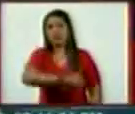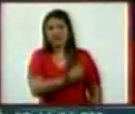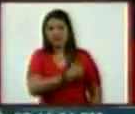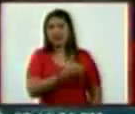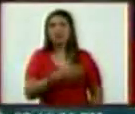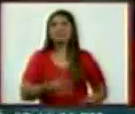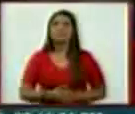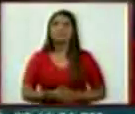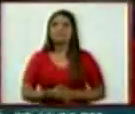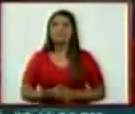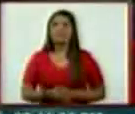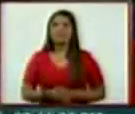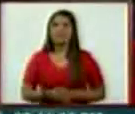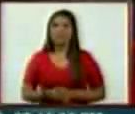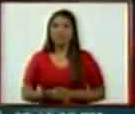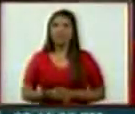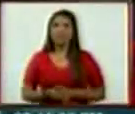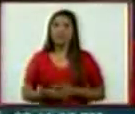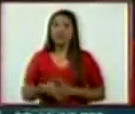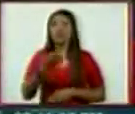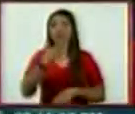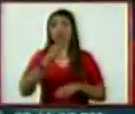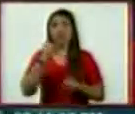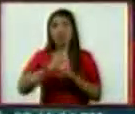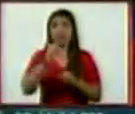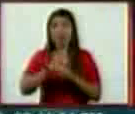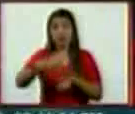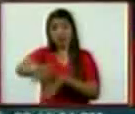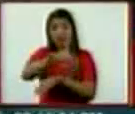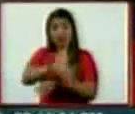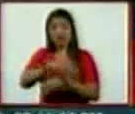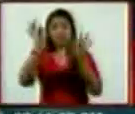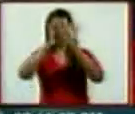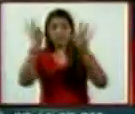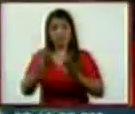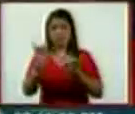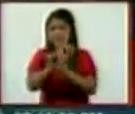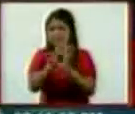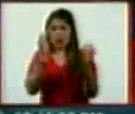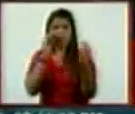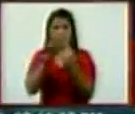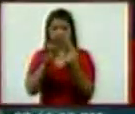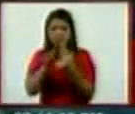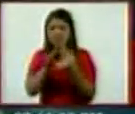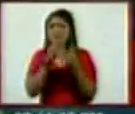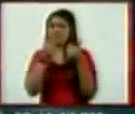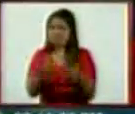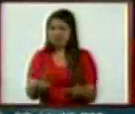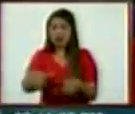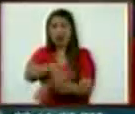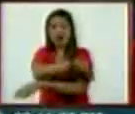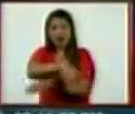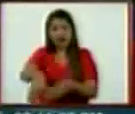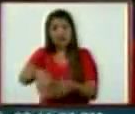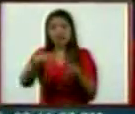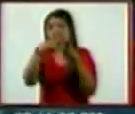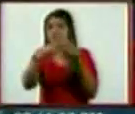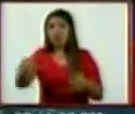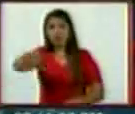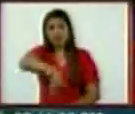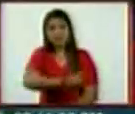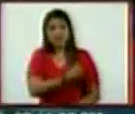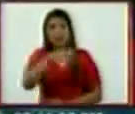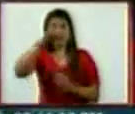20 universidades. Hacer un gobierno de calle con una metodología que ya conocemos, un gobierno eficiente de calle en las universidades del